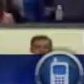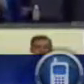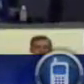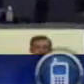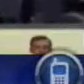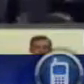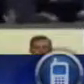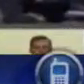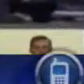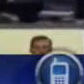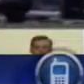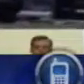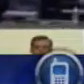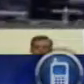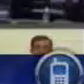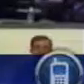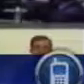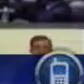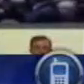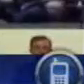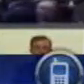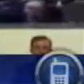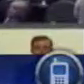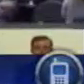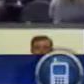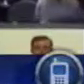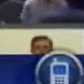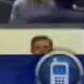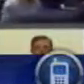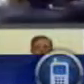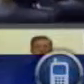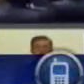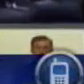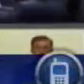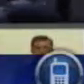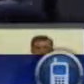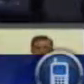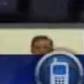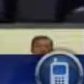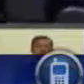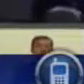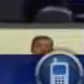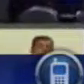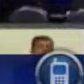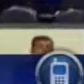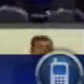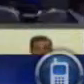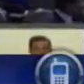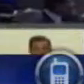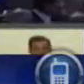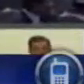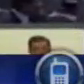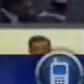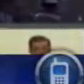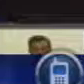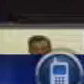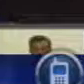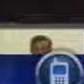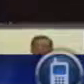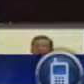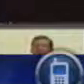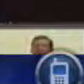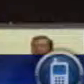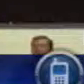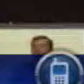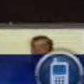8, 9, 10 días, a un periodo de sesiones en el Senado. Y debo decir, para